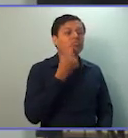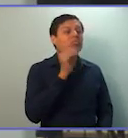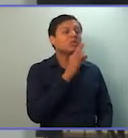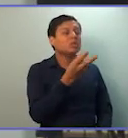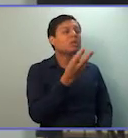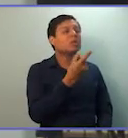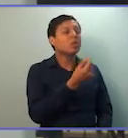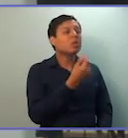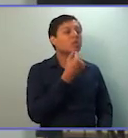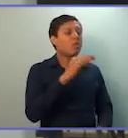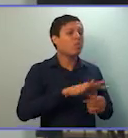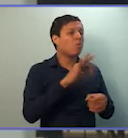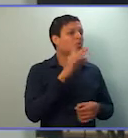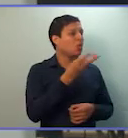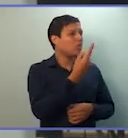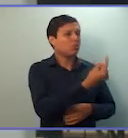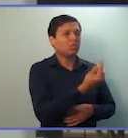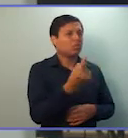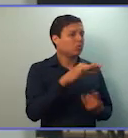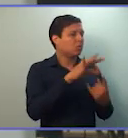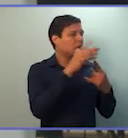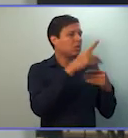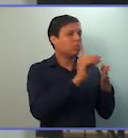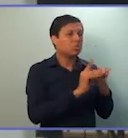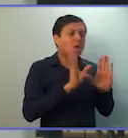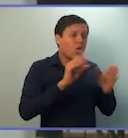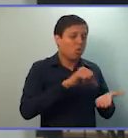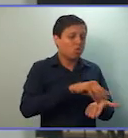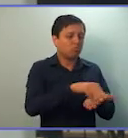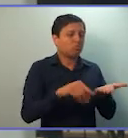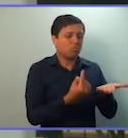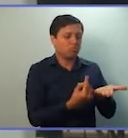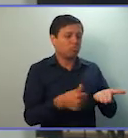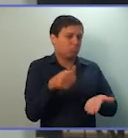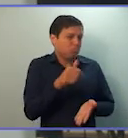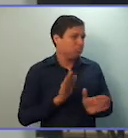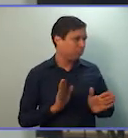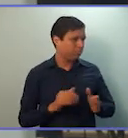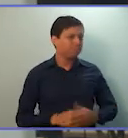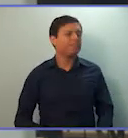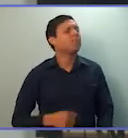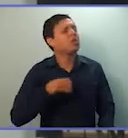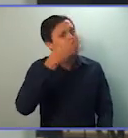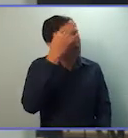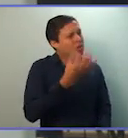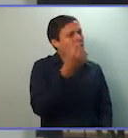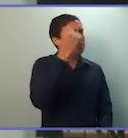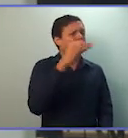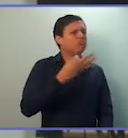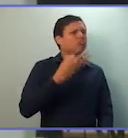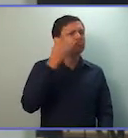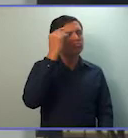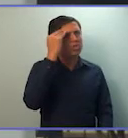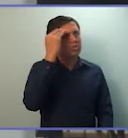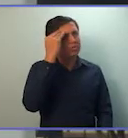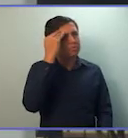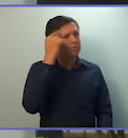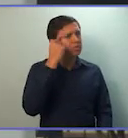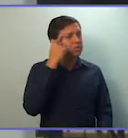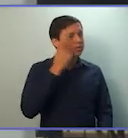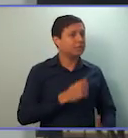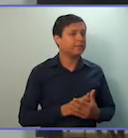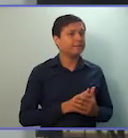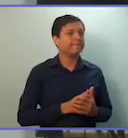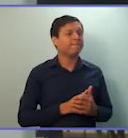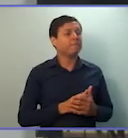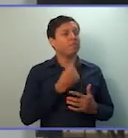verdad y creo también algo importante que debemos ir conociendo es la